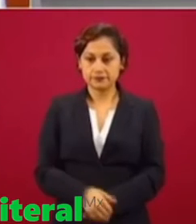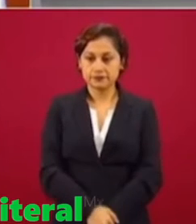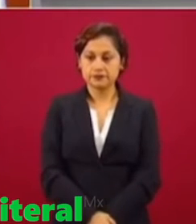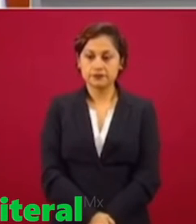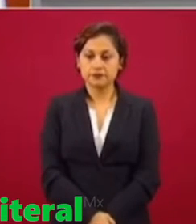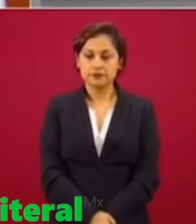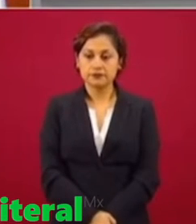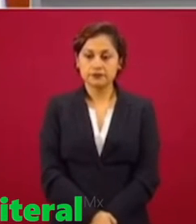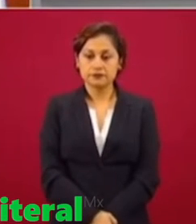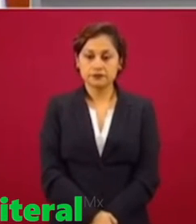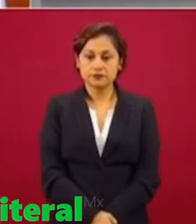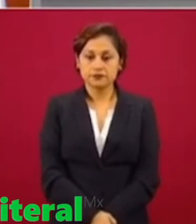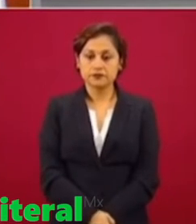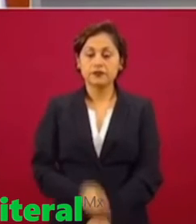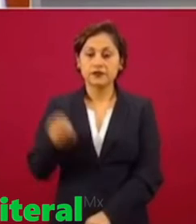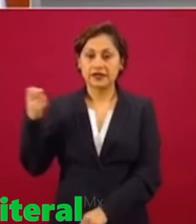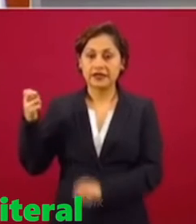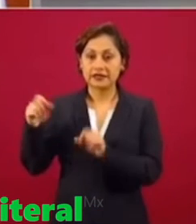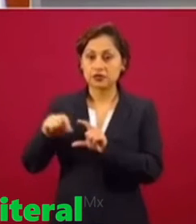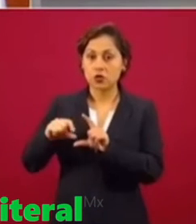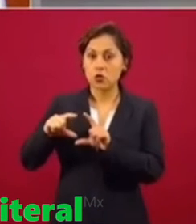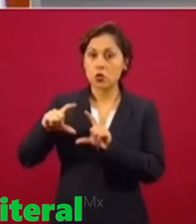Estos son los que están creciendo